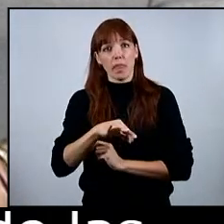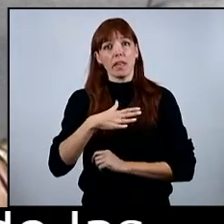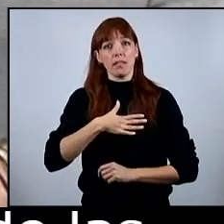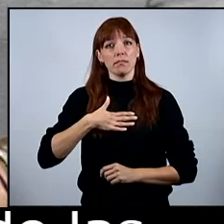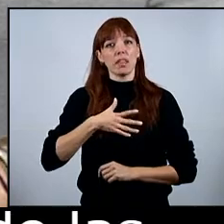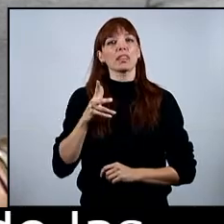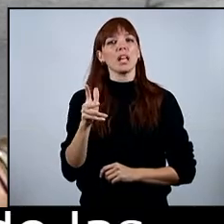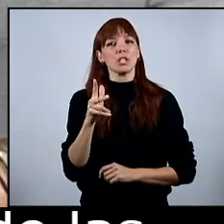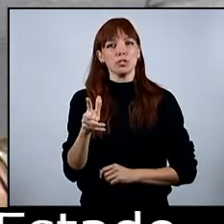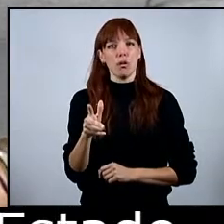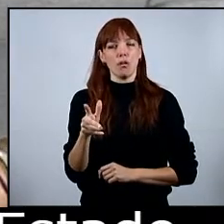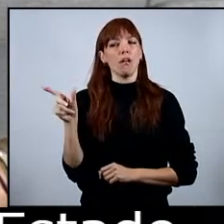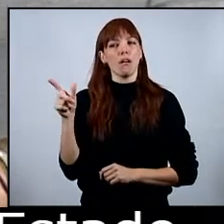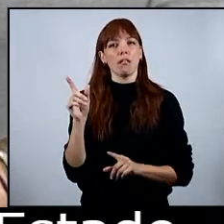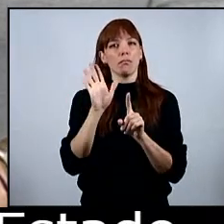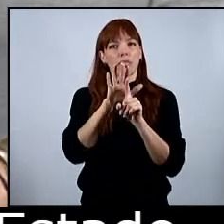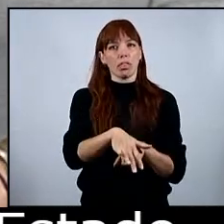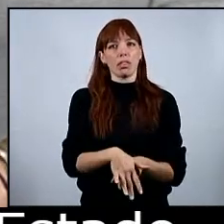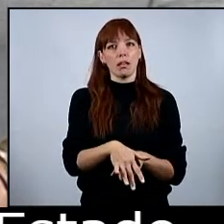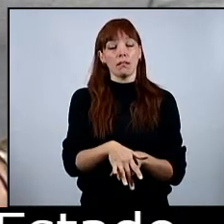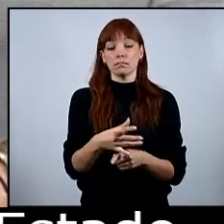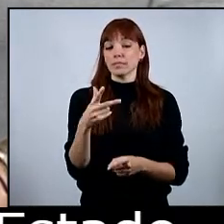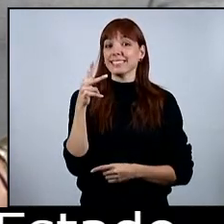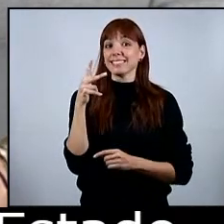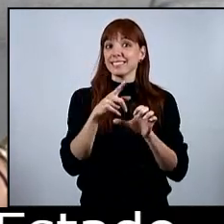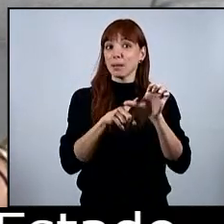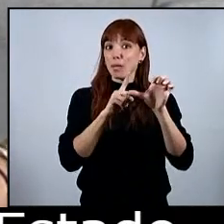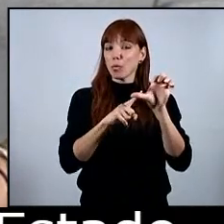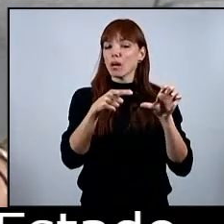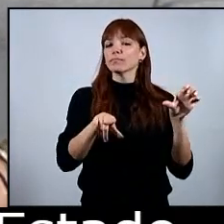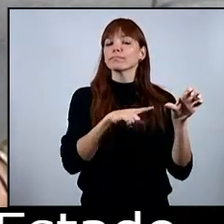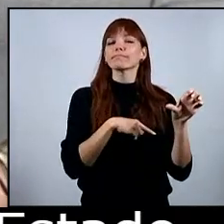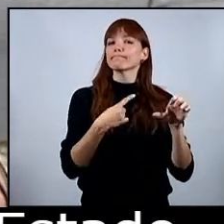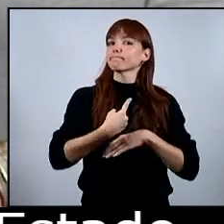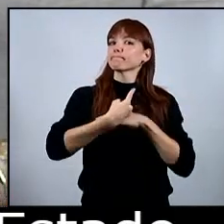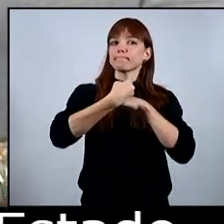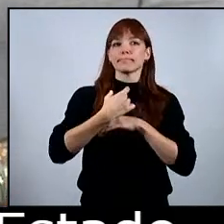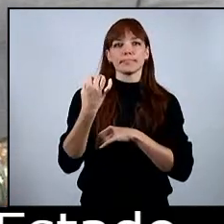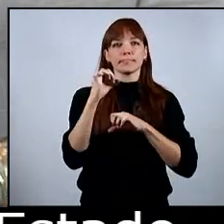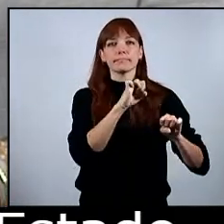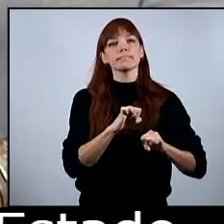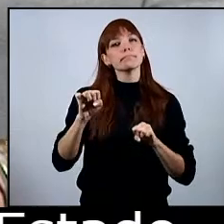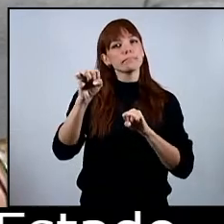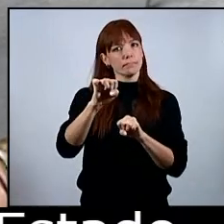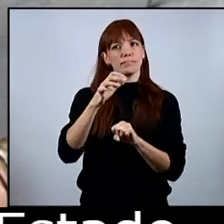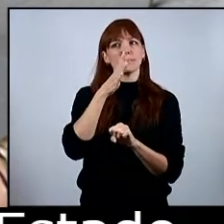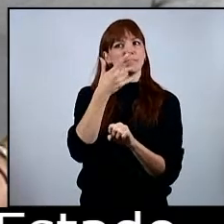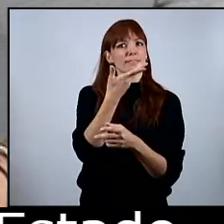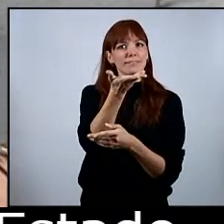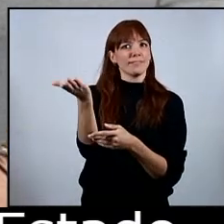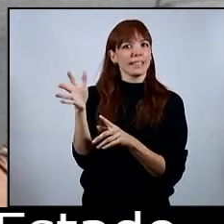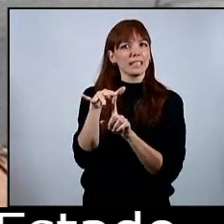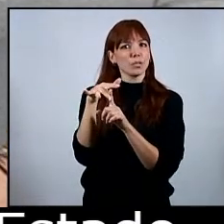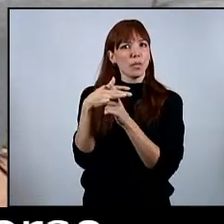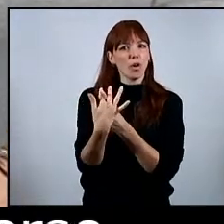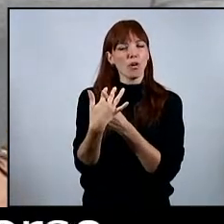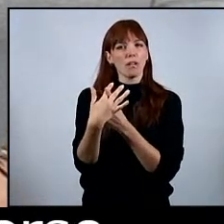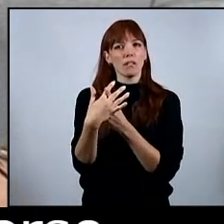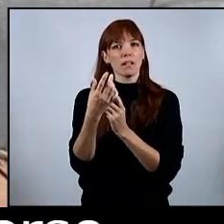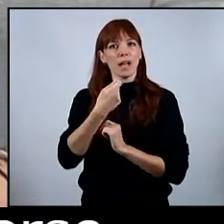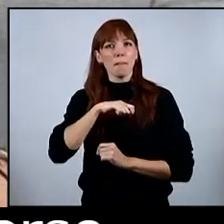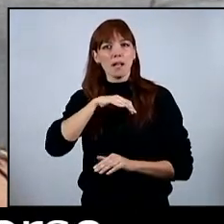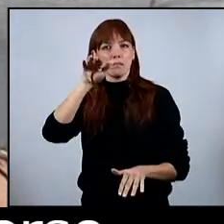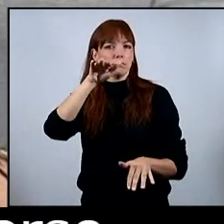Derecho. Y Extremadura se siente obligada a defenderse ante este panorama, ante esta España